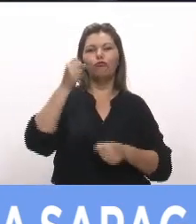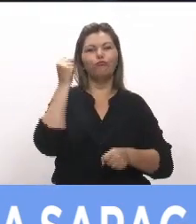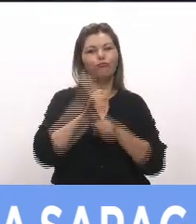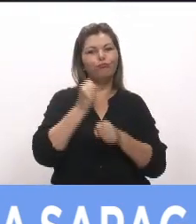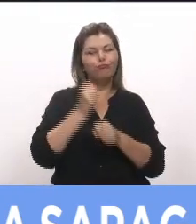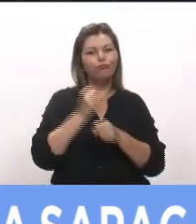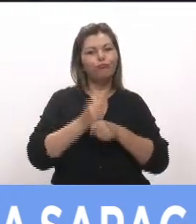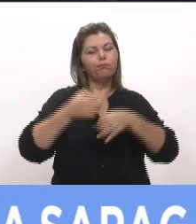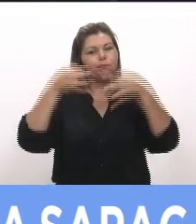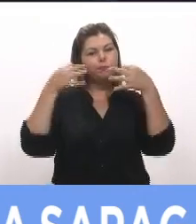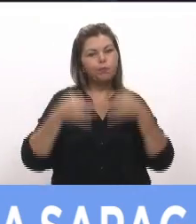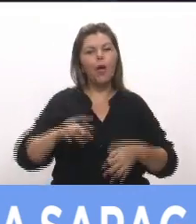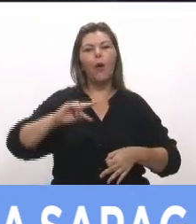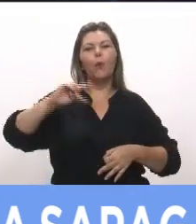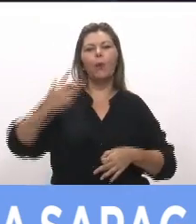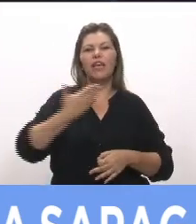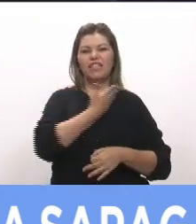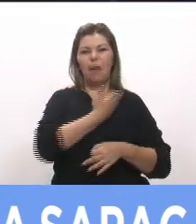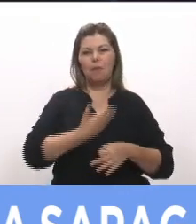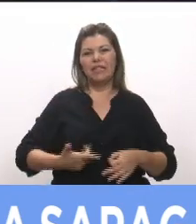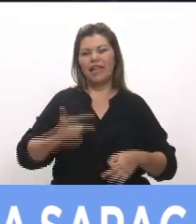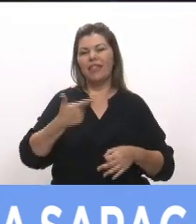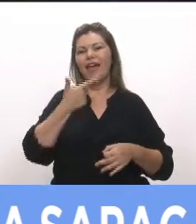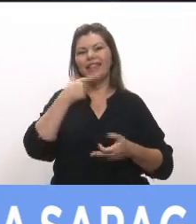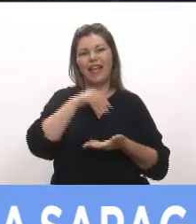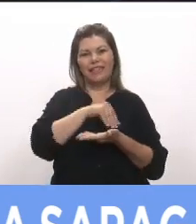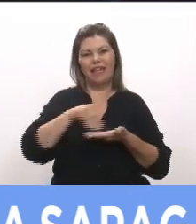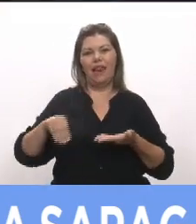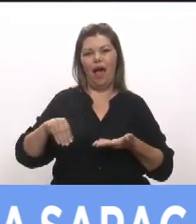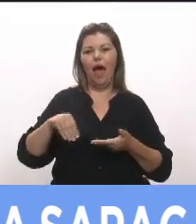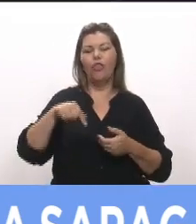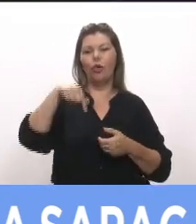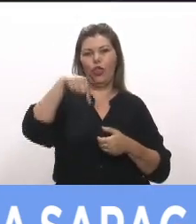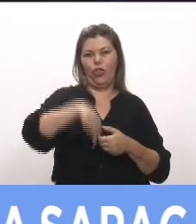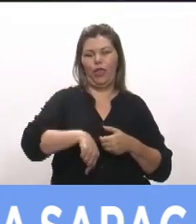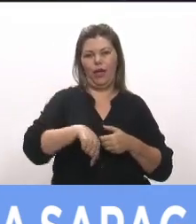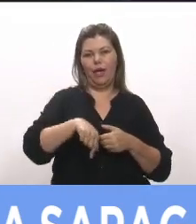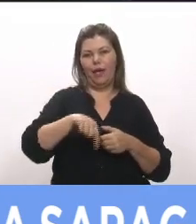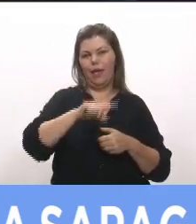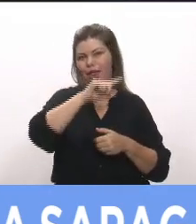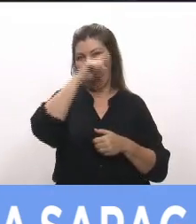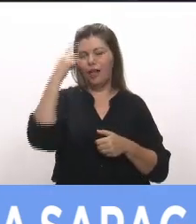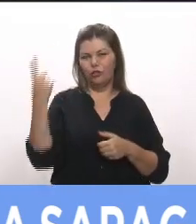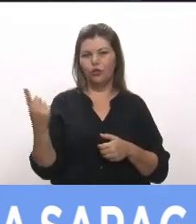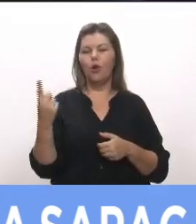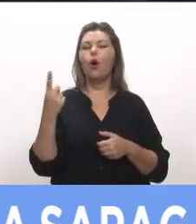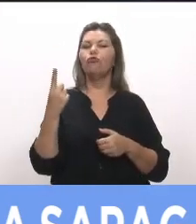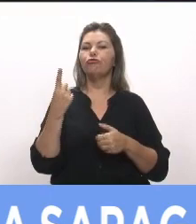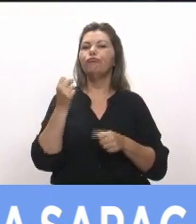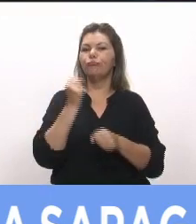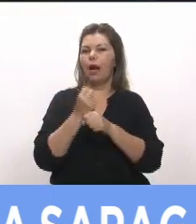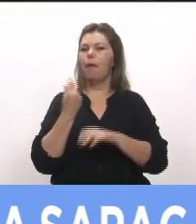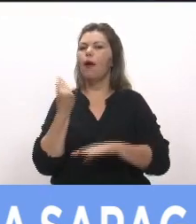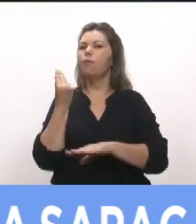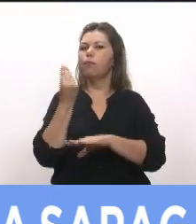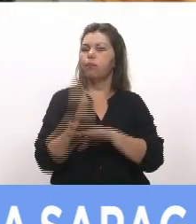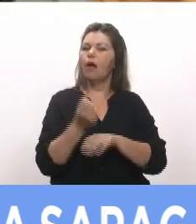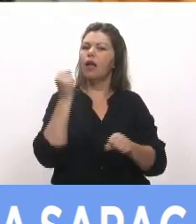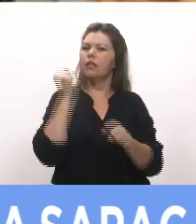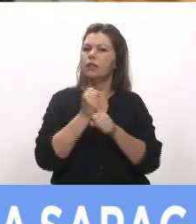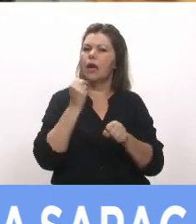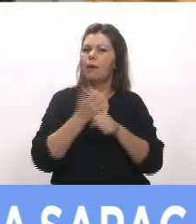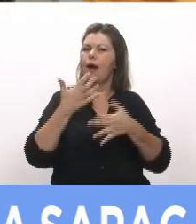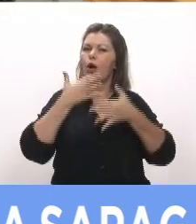de vicepresidente del Honorable Senado de la Nación, que os ha sido confiado, y obrar en todo de conformidad con